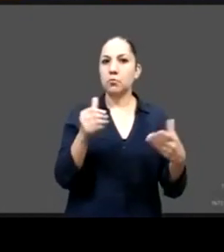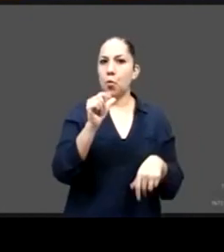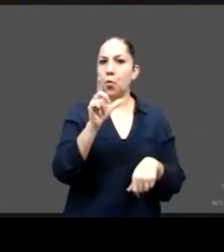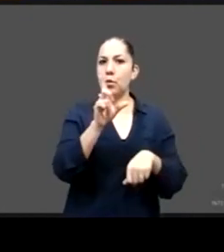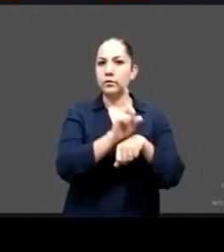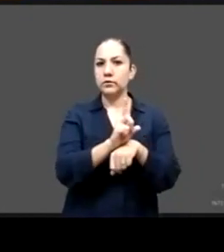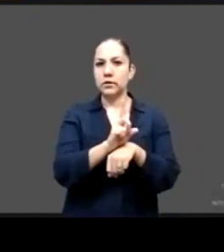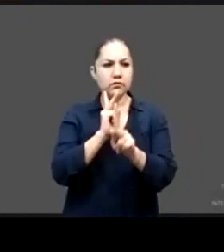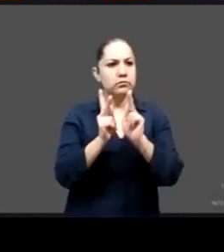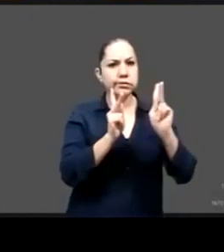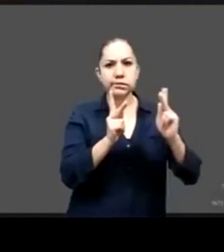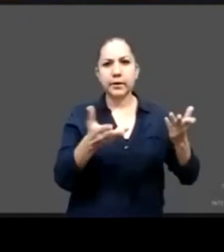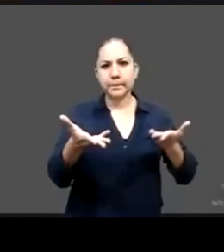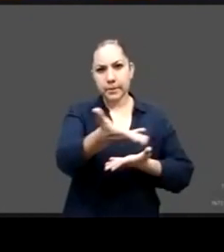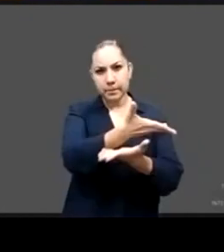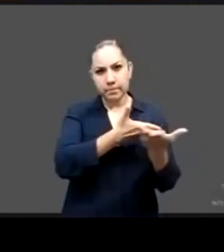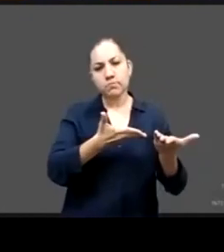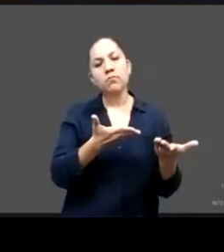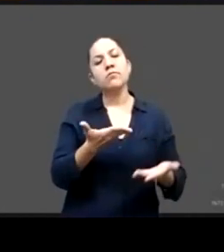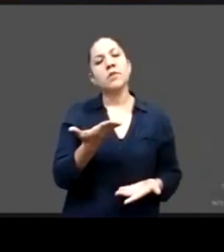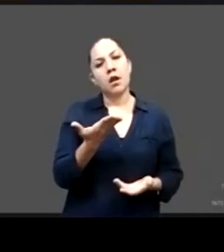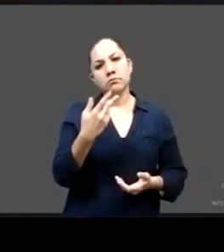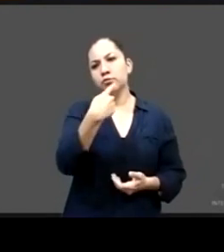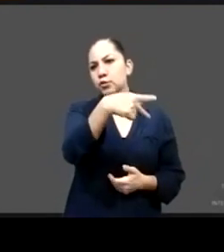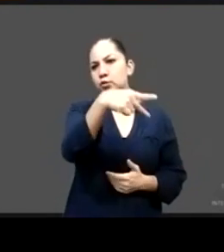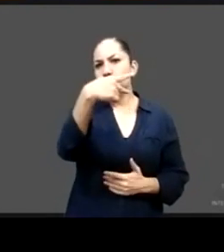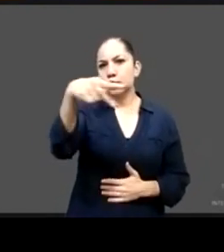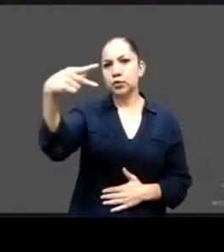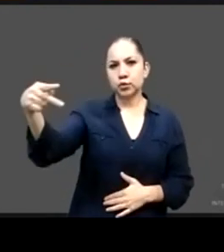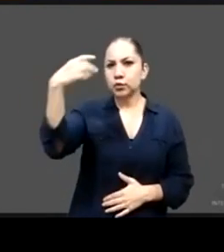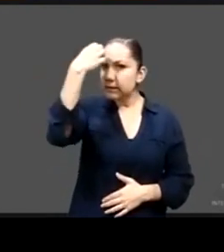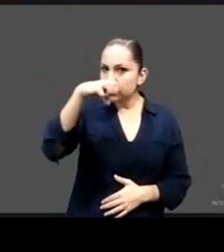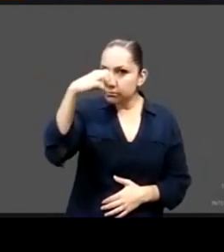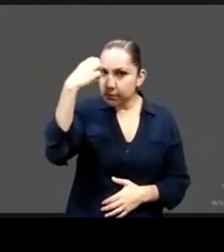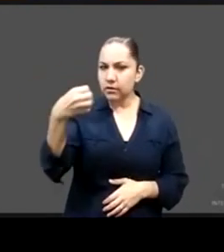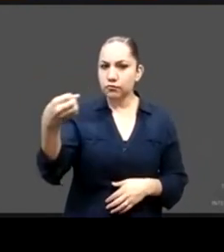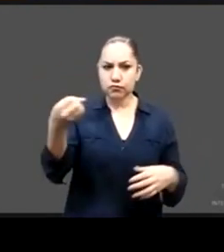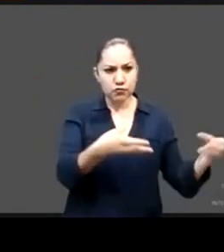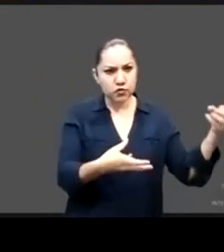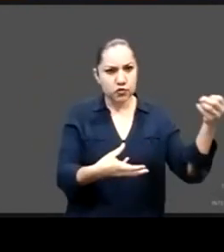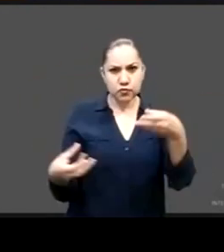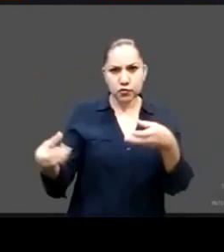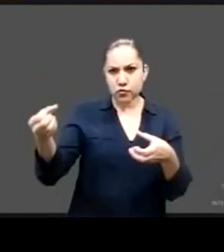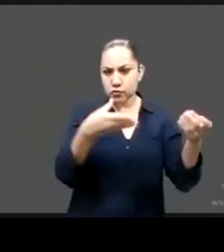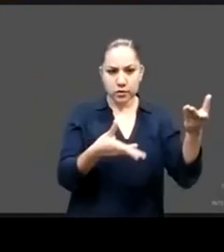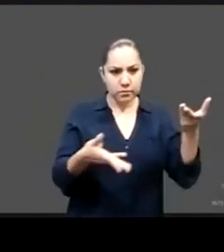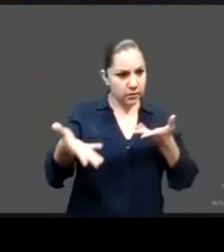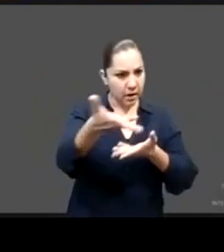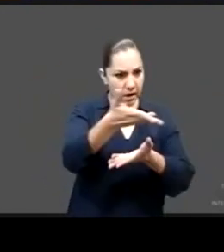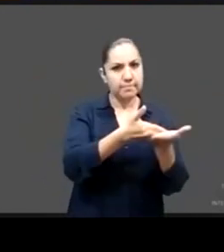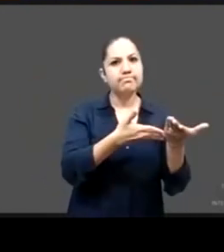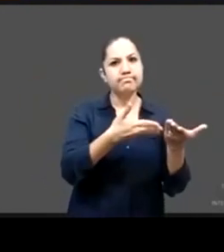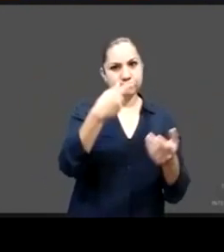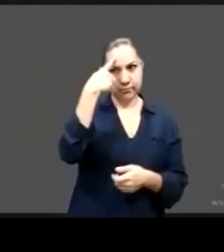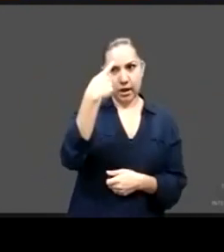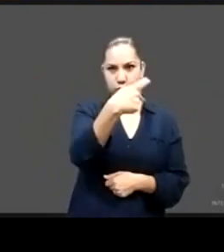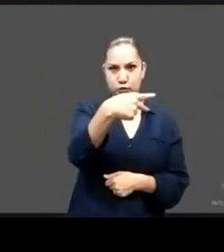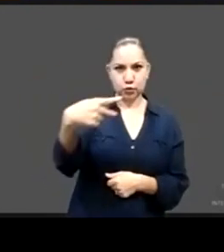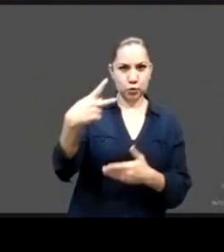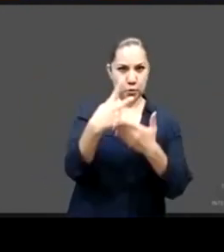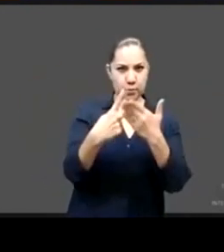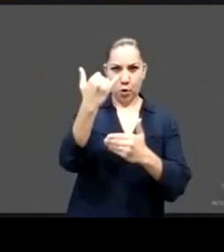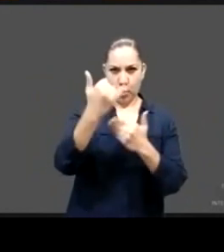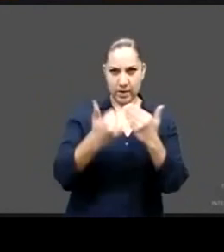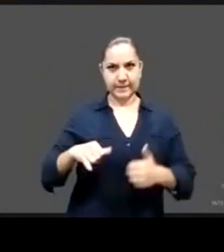tendremos con ustedes creo que nos aportarán experiencias muy interesantes de los proyectos en los que han estado implicados los